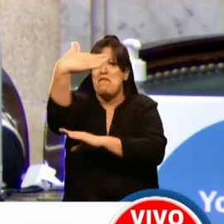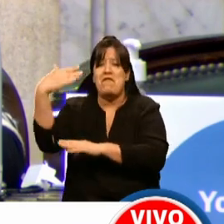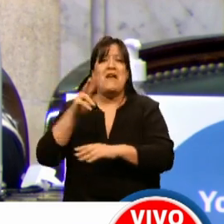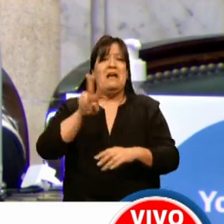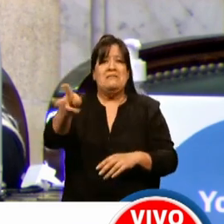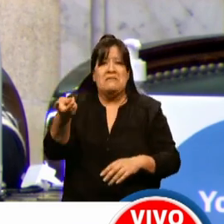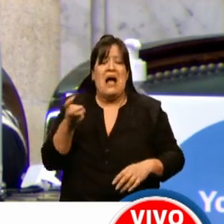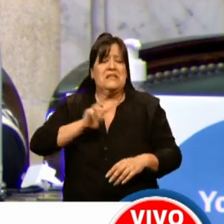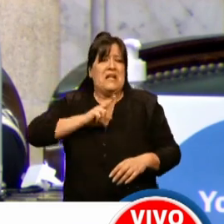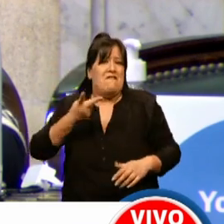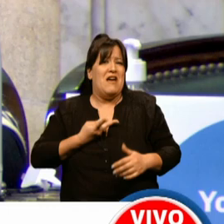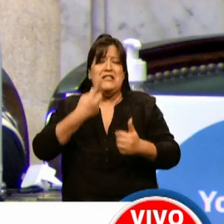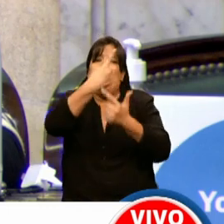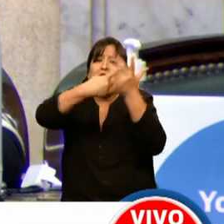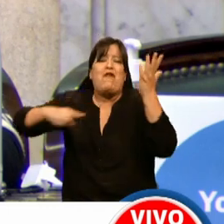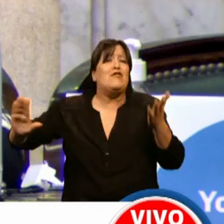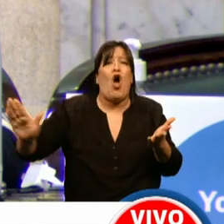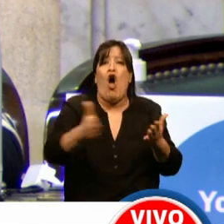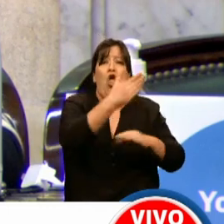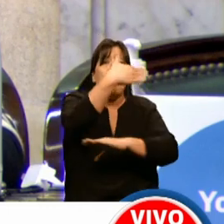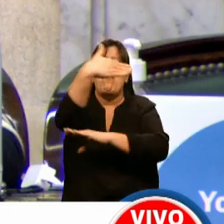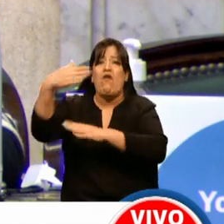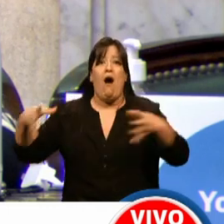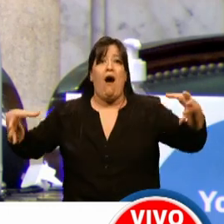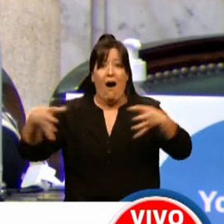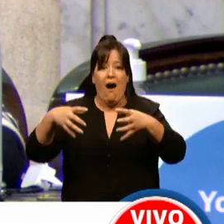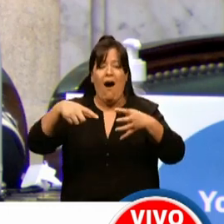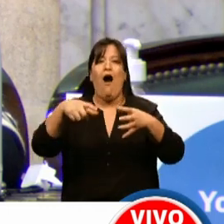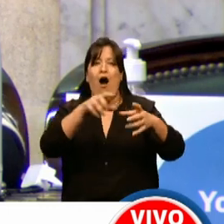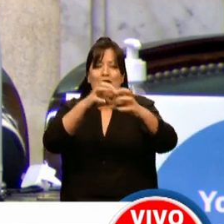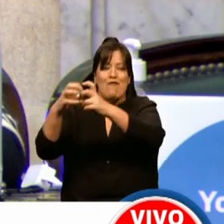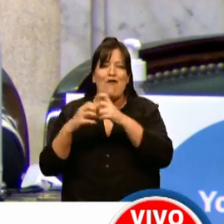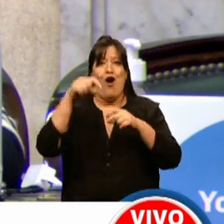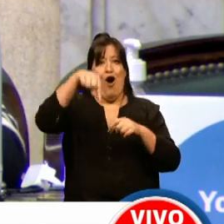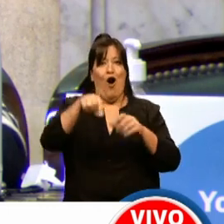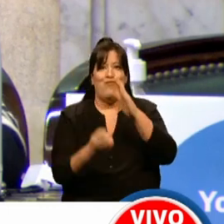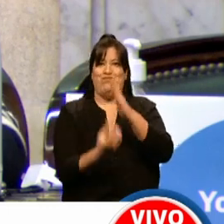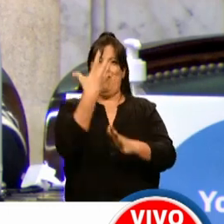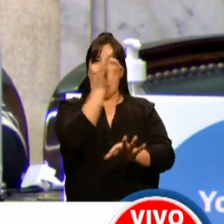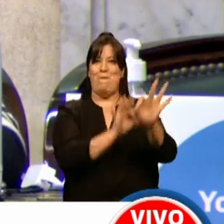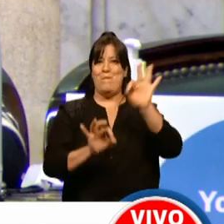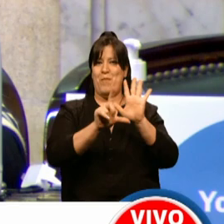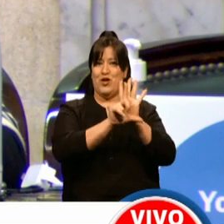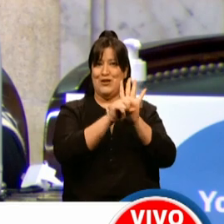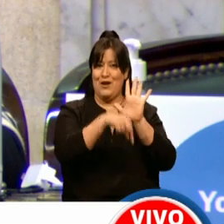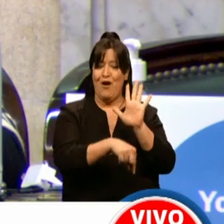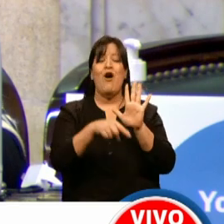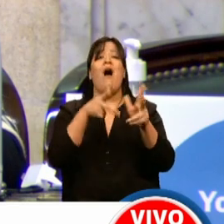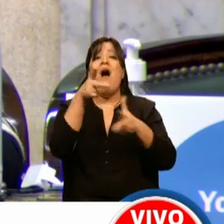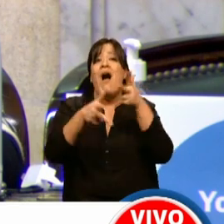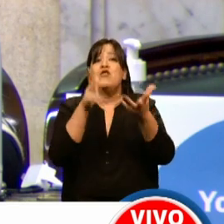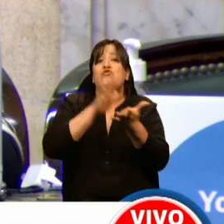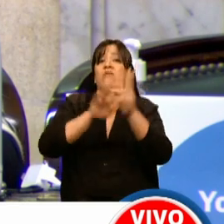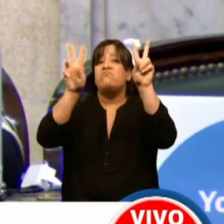atrás veces que hemos escuchado a todo el mundo y ha permitido que hoy tengamos este proyecto un proyecto que habla de inclusión